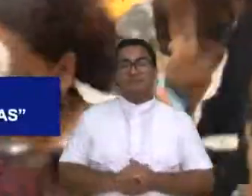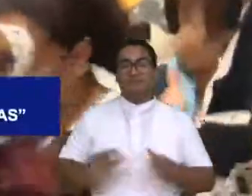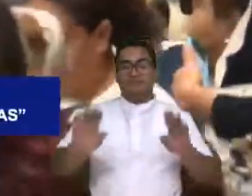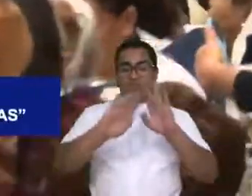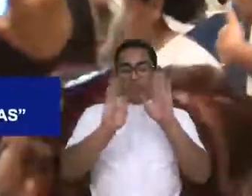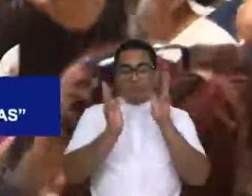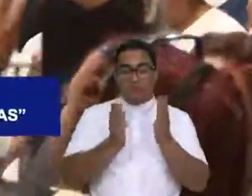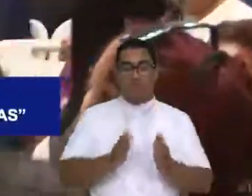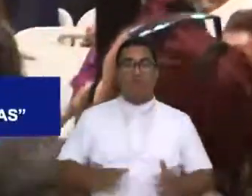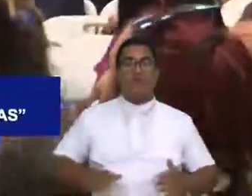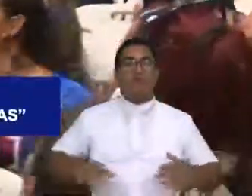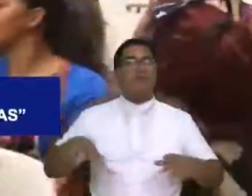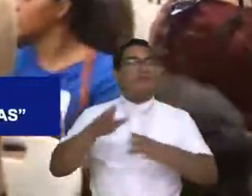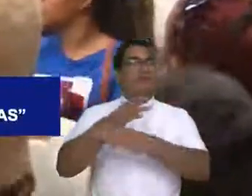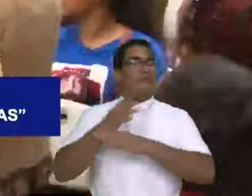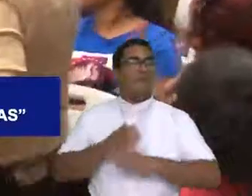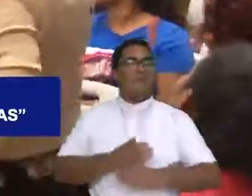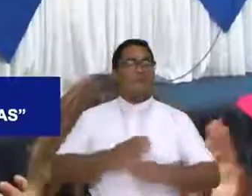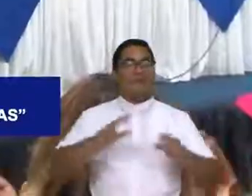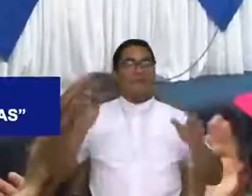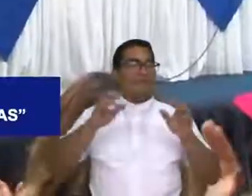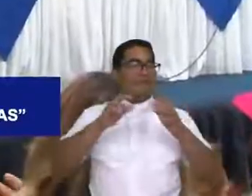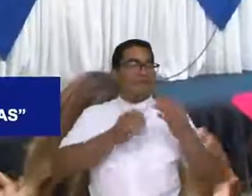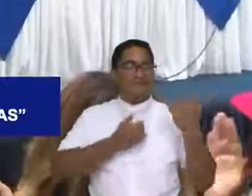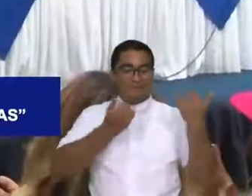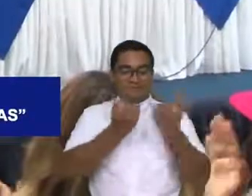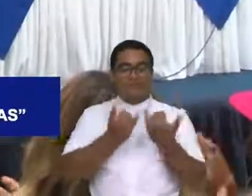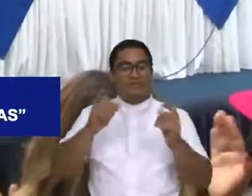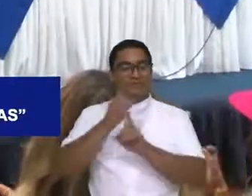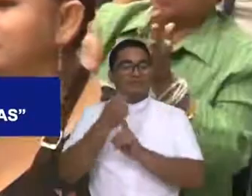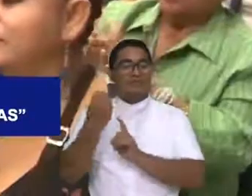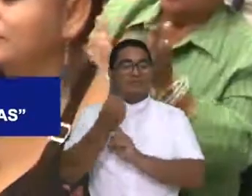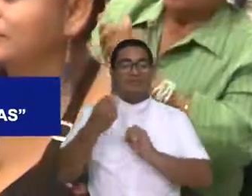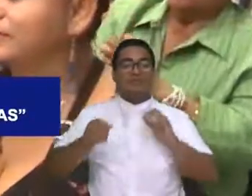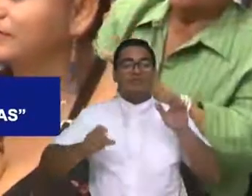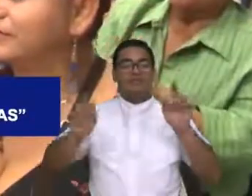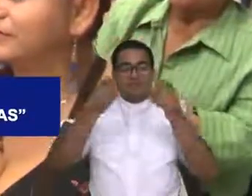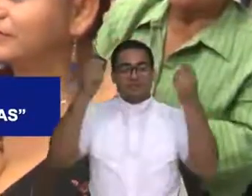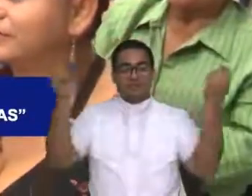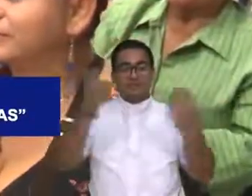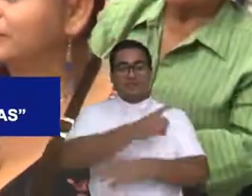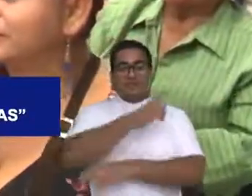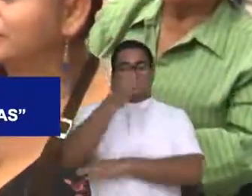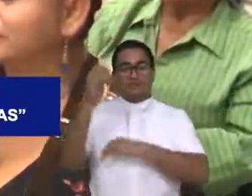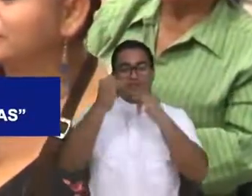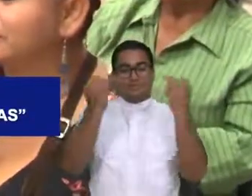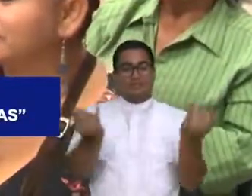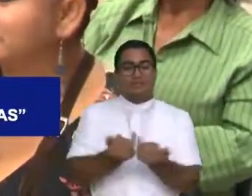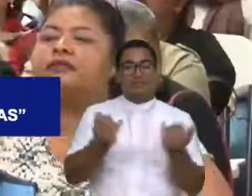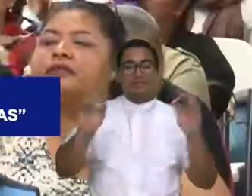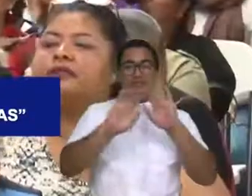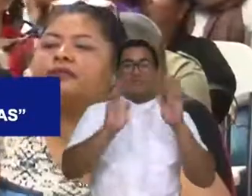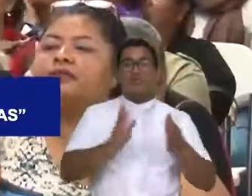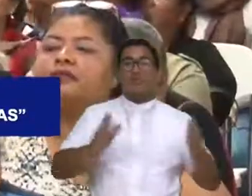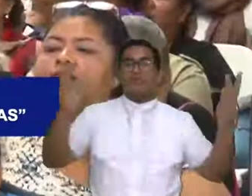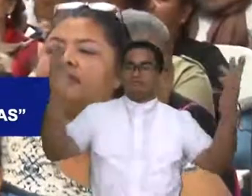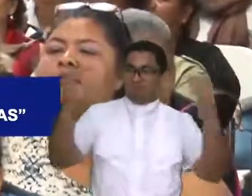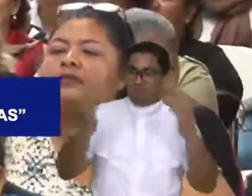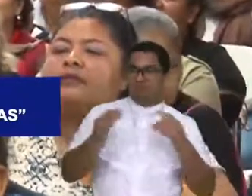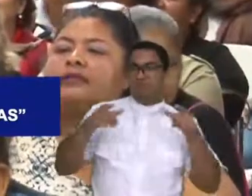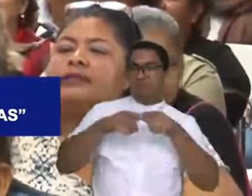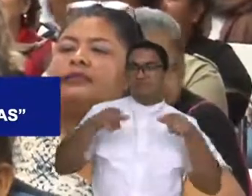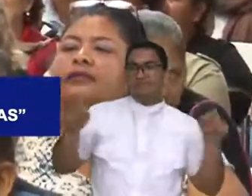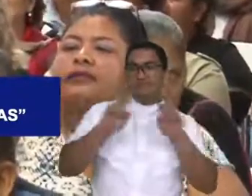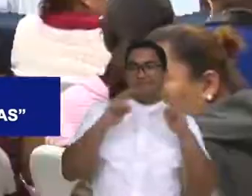Mujeres de distintas organizaciones sociales conmemoran el Día Internacional de la Mujer realizando un congreso bajo el